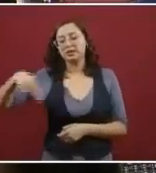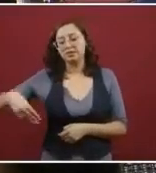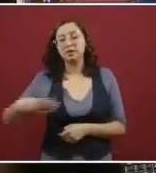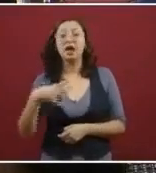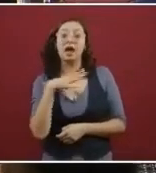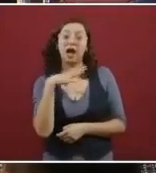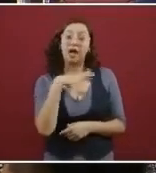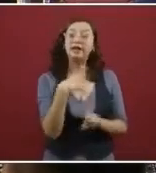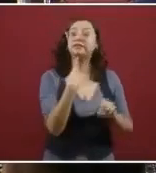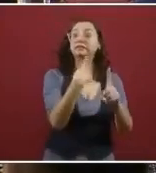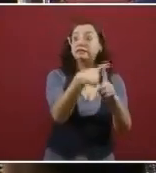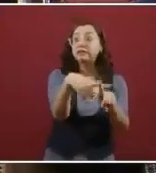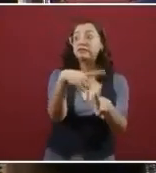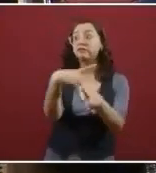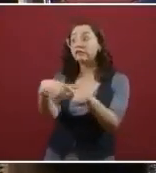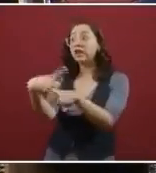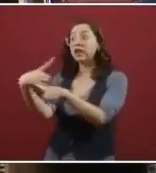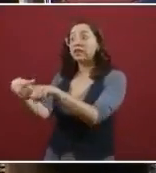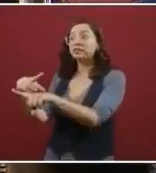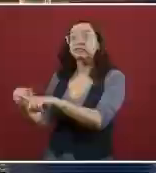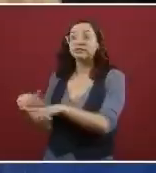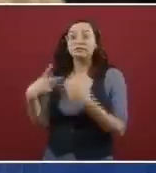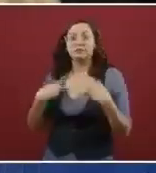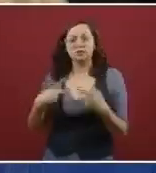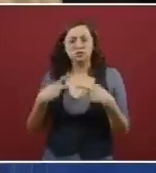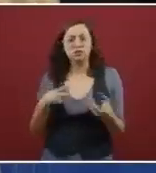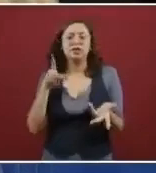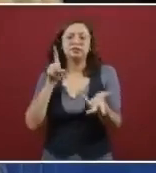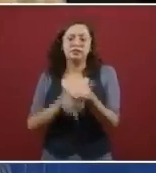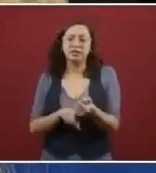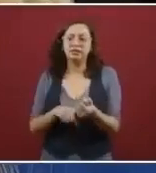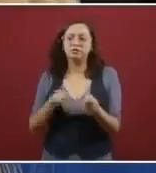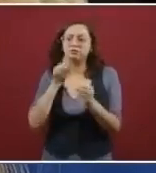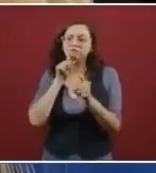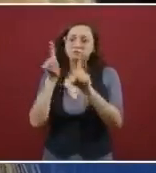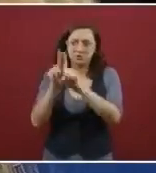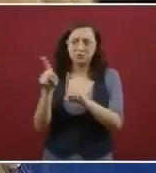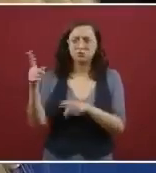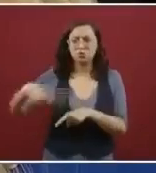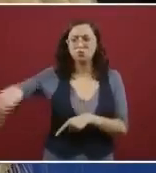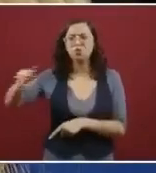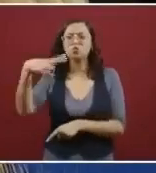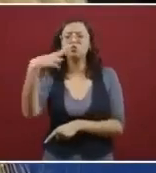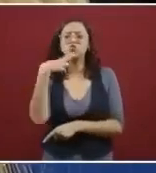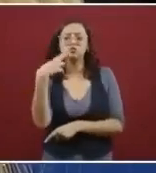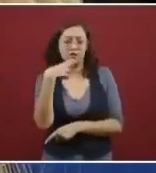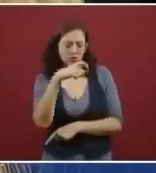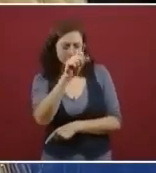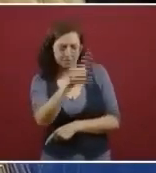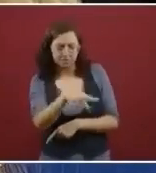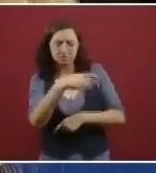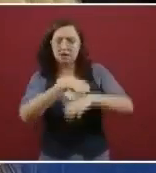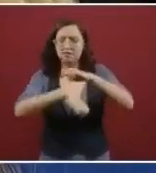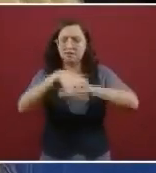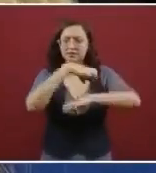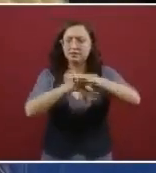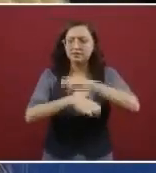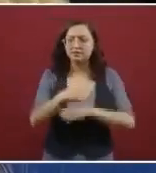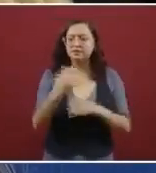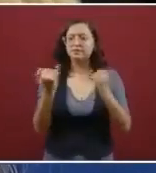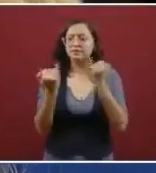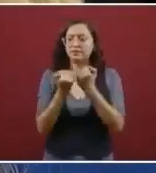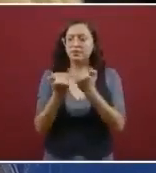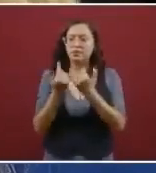más también que contrataron desde la presidencia medios. Ella colaboraba,